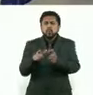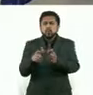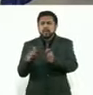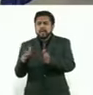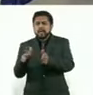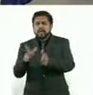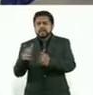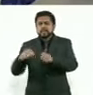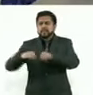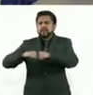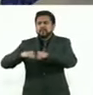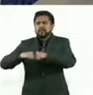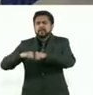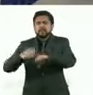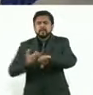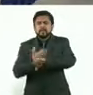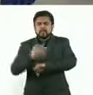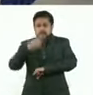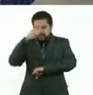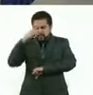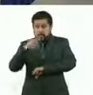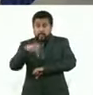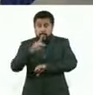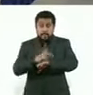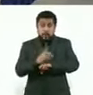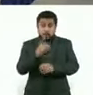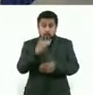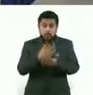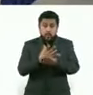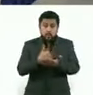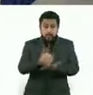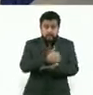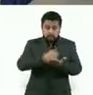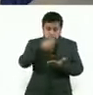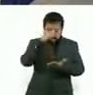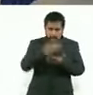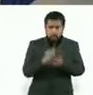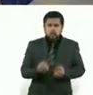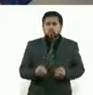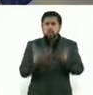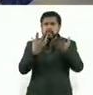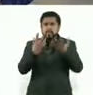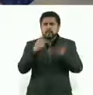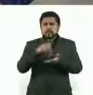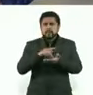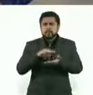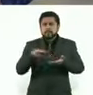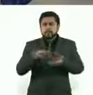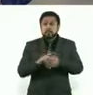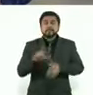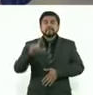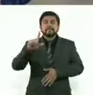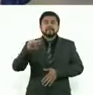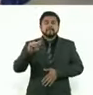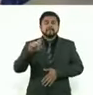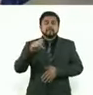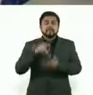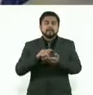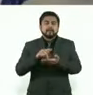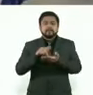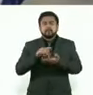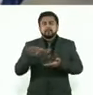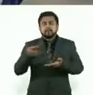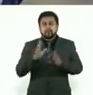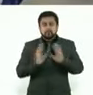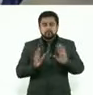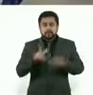de México. Entonces, a nivel de Ciudad de México, deben de ser del orden de 70 kilómetros aproximadamente. ¿Y